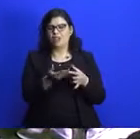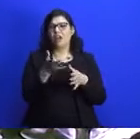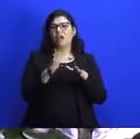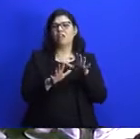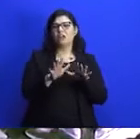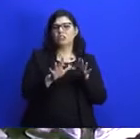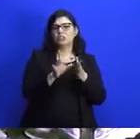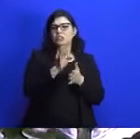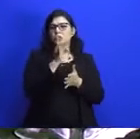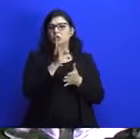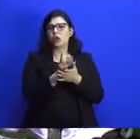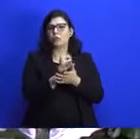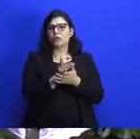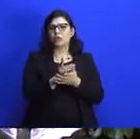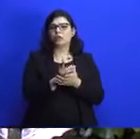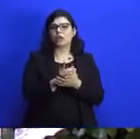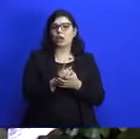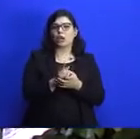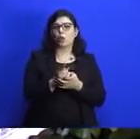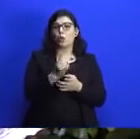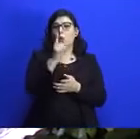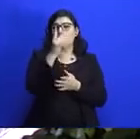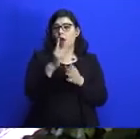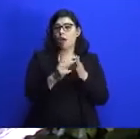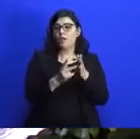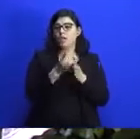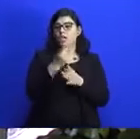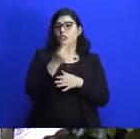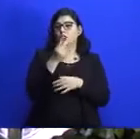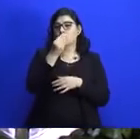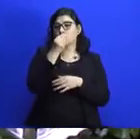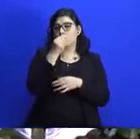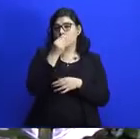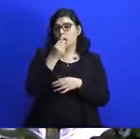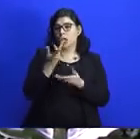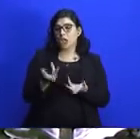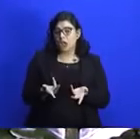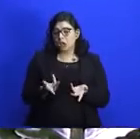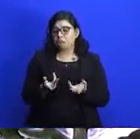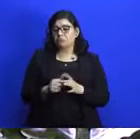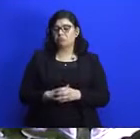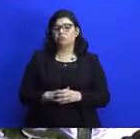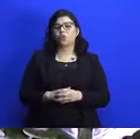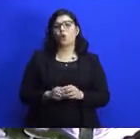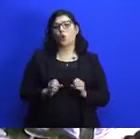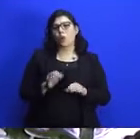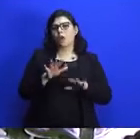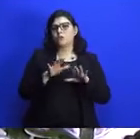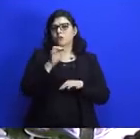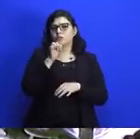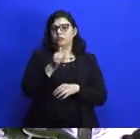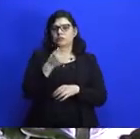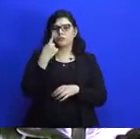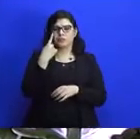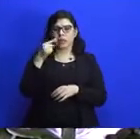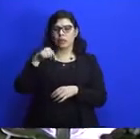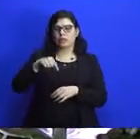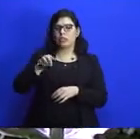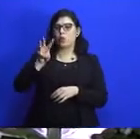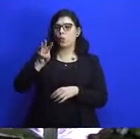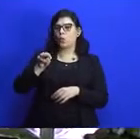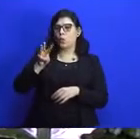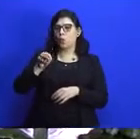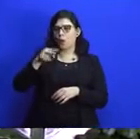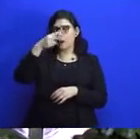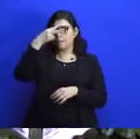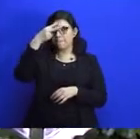teniendo una alimentación al día o a veces hasta ninguna. Entonces, lo que les quiero compartir con mucho orgullo es que en Walmart de México y